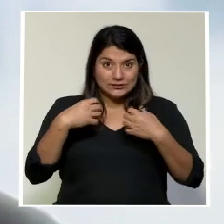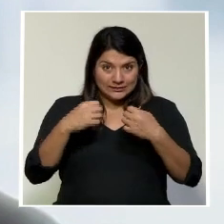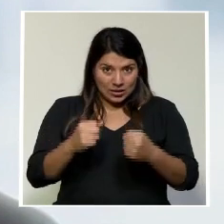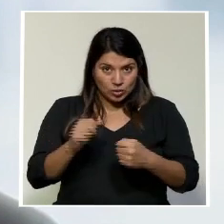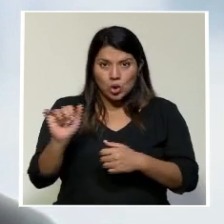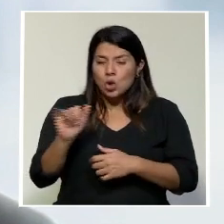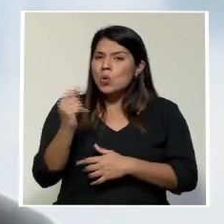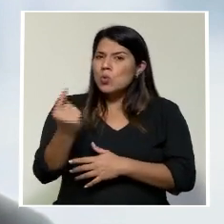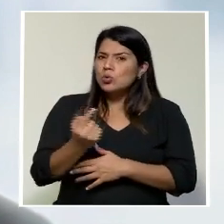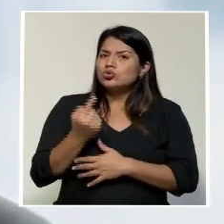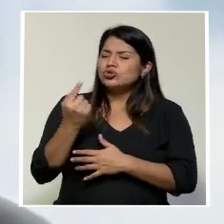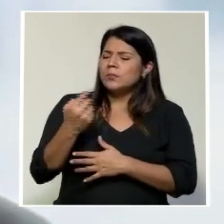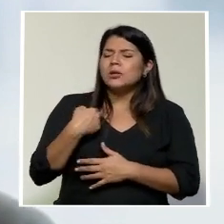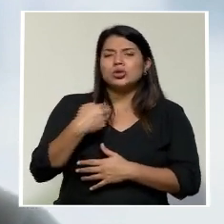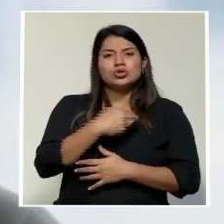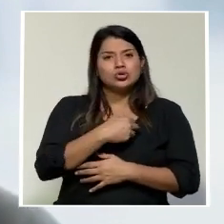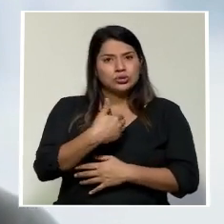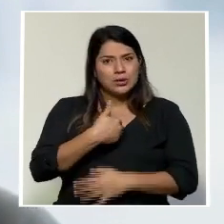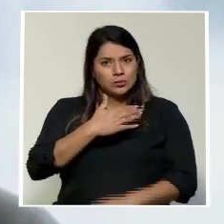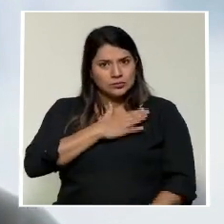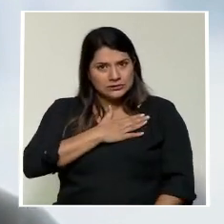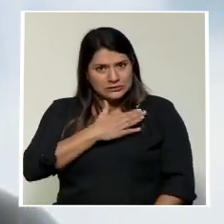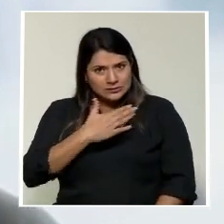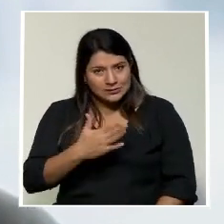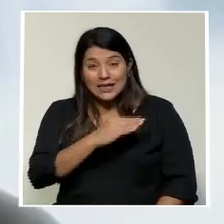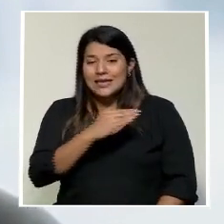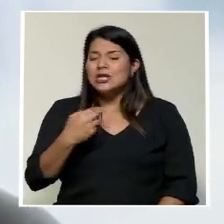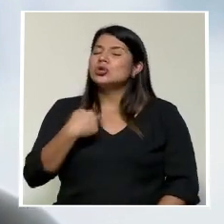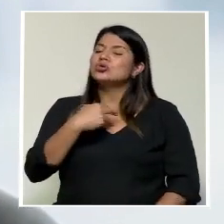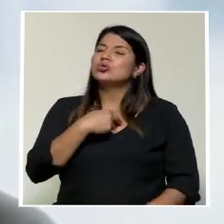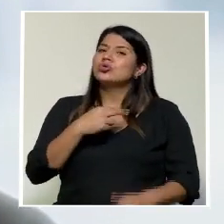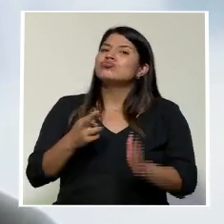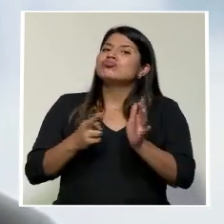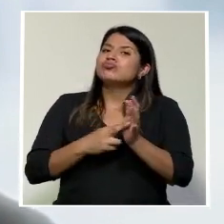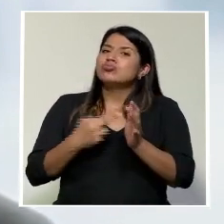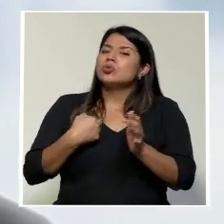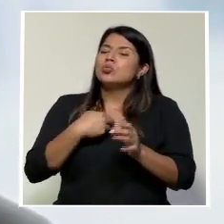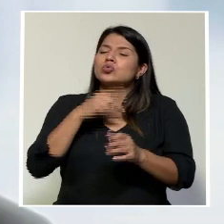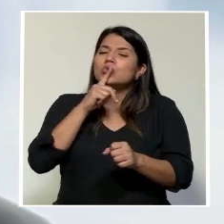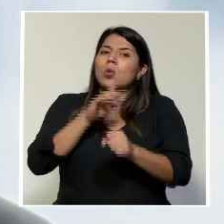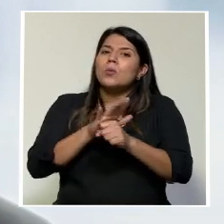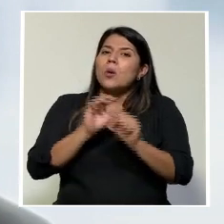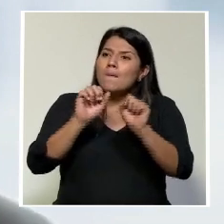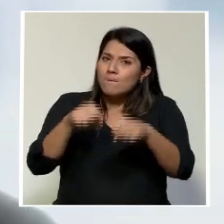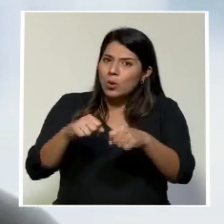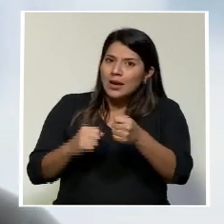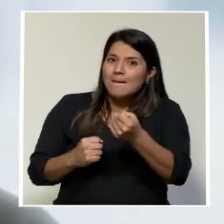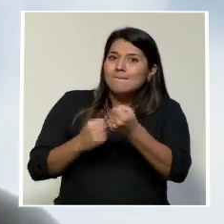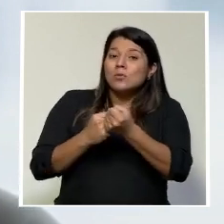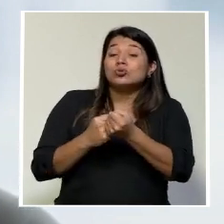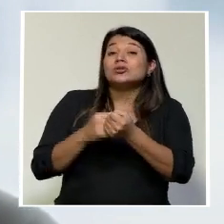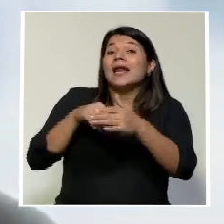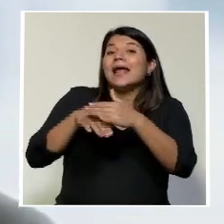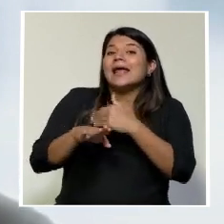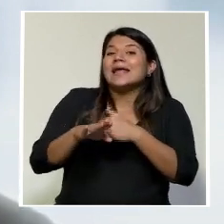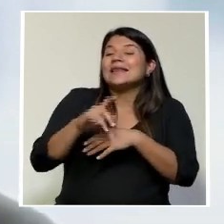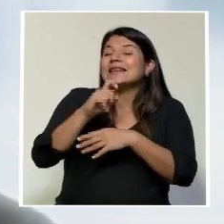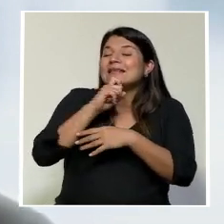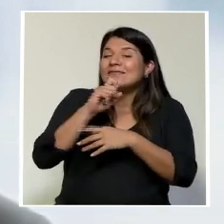en la mayor disposición y reiteramos nuestro compromiso de apoyar en esa difícil situación, en esa